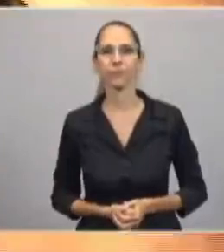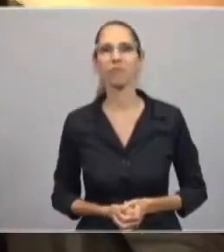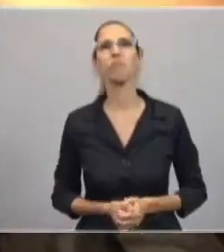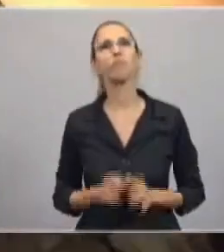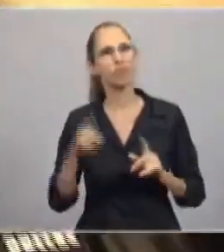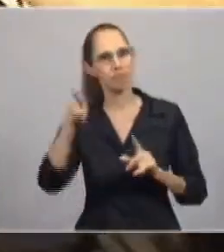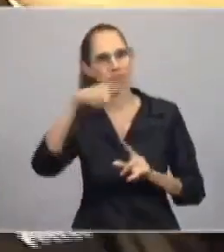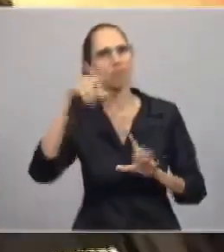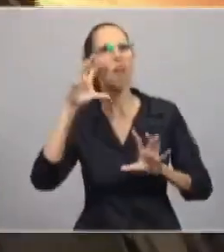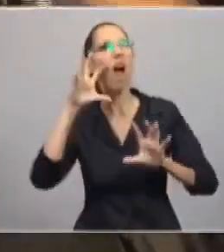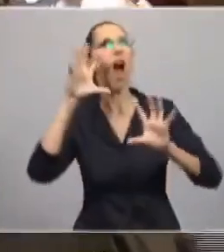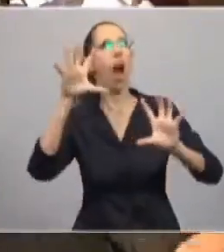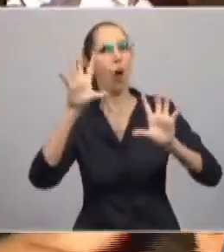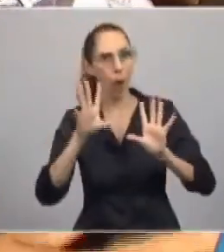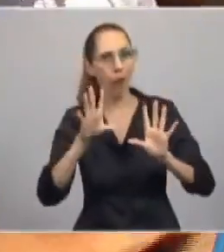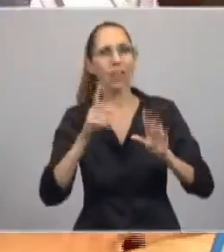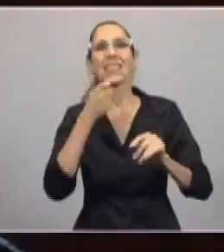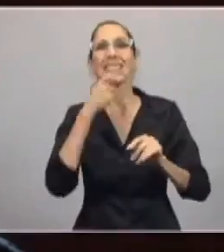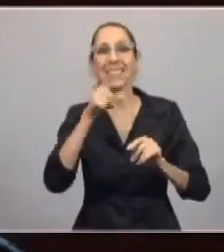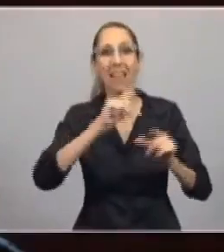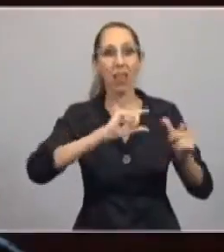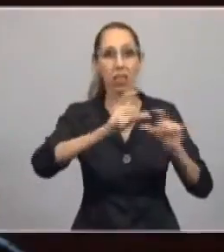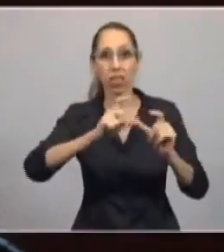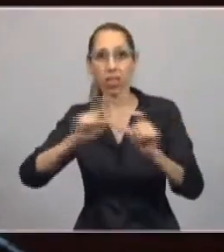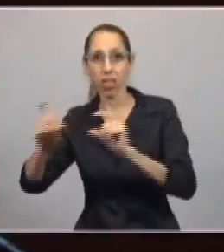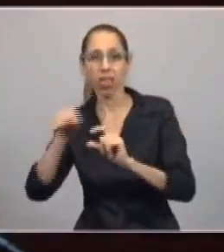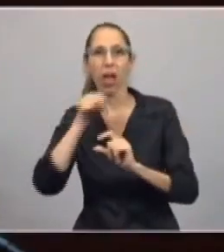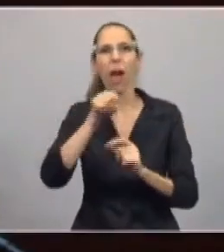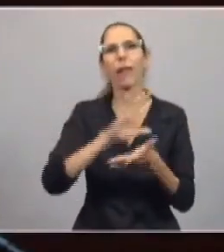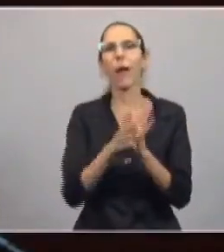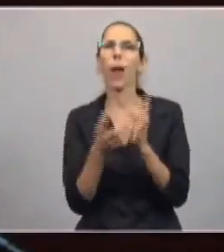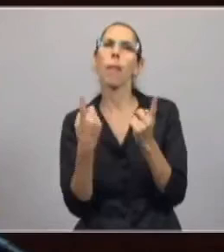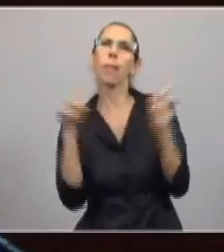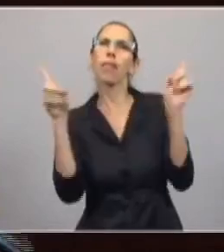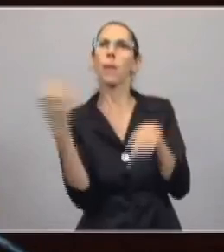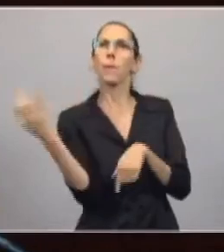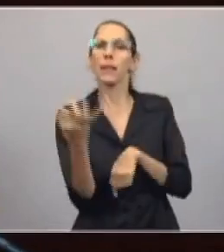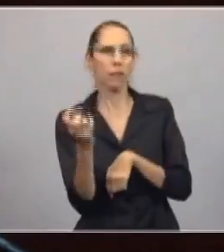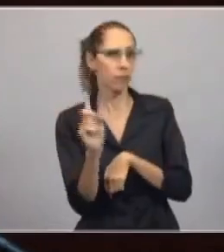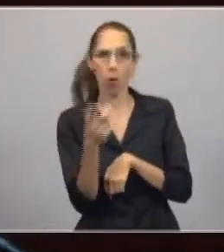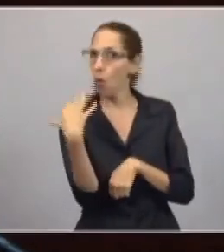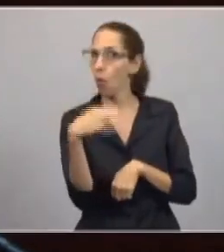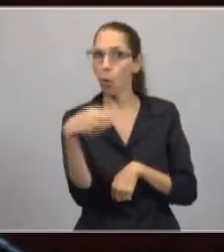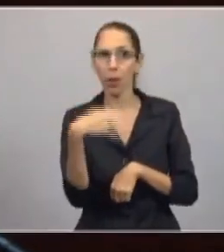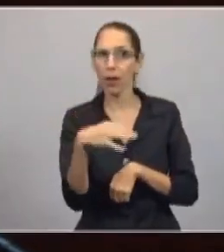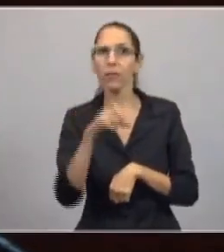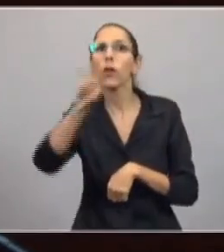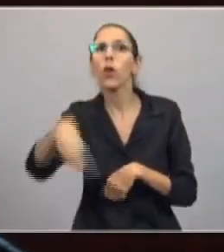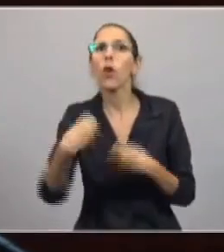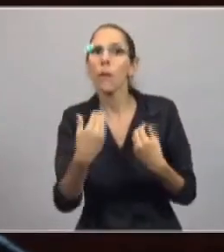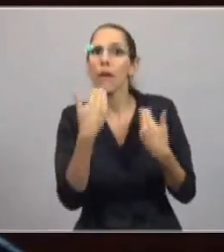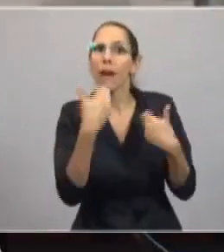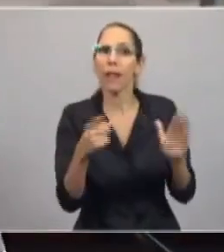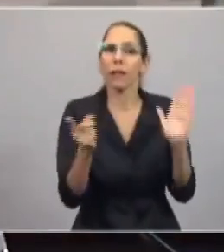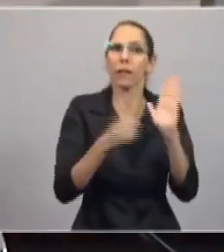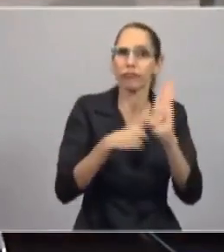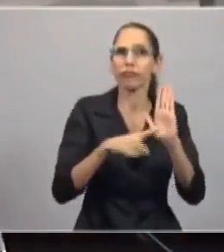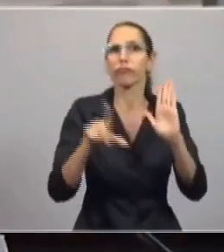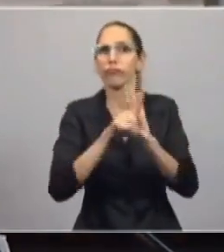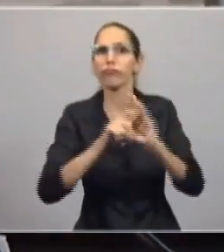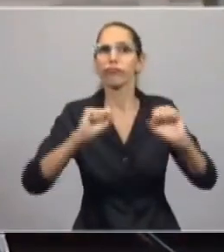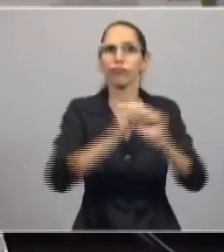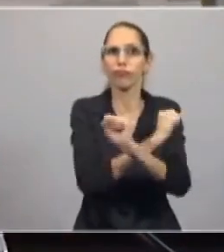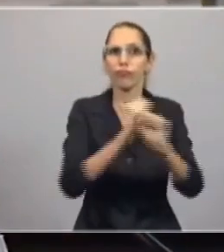Recordemos que estas transferencias, lejos de ser discrecionales, son obligatorias, que responden a leyes, decretos, normas y acuerdos